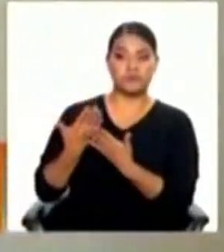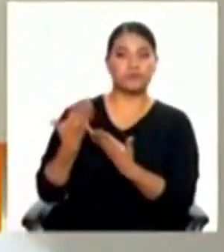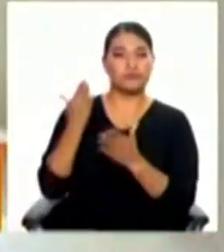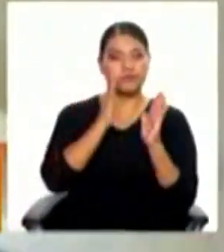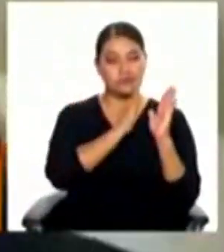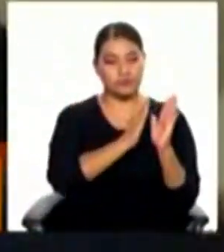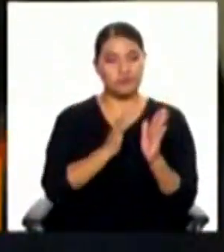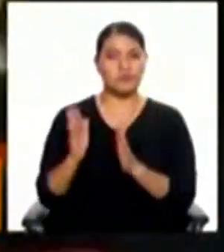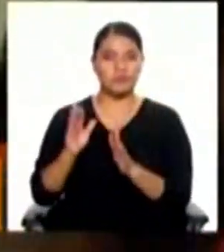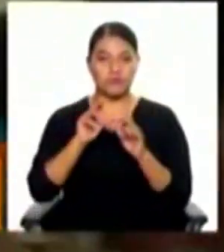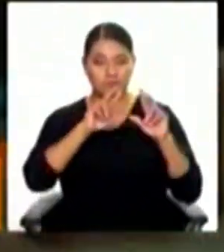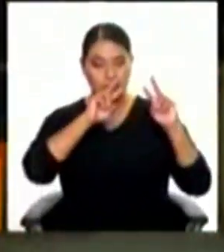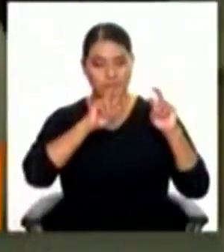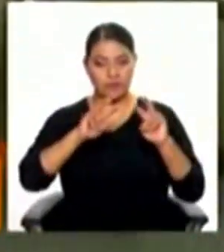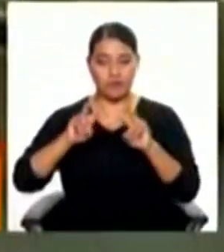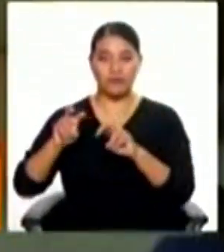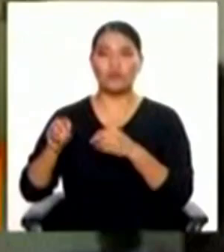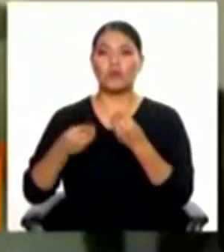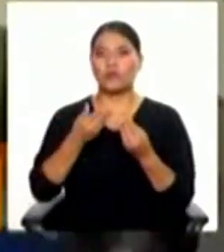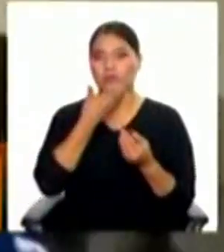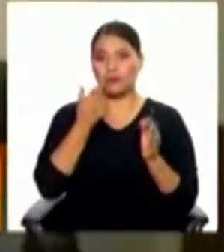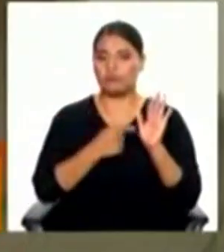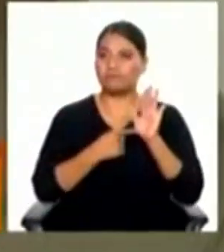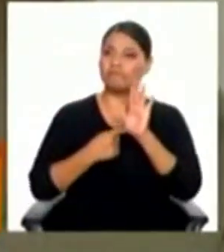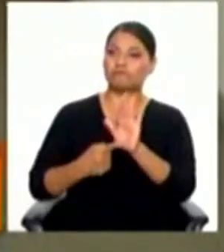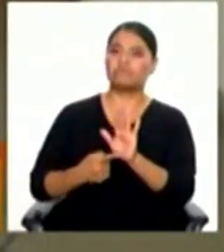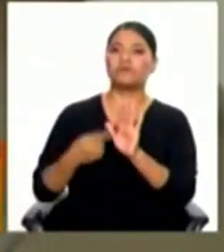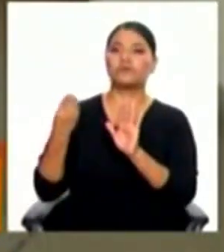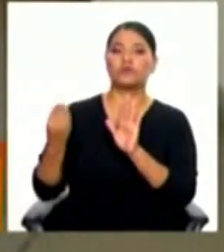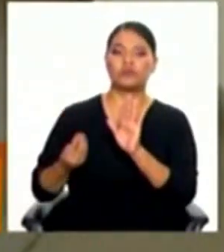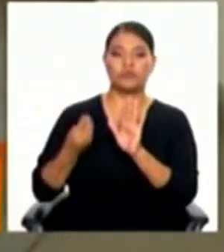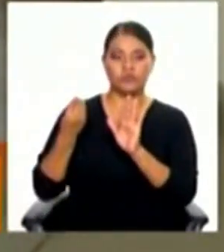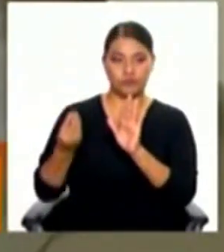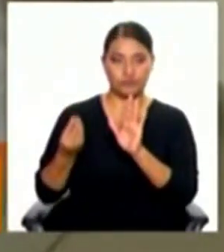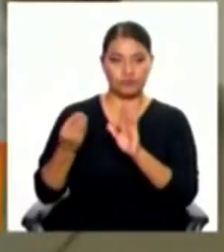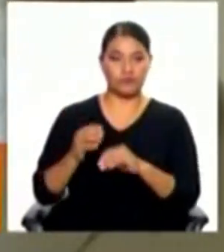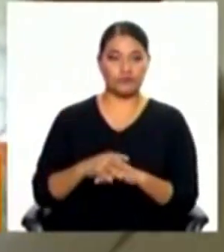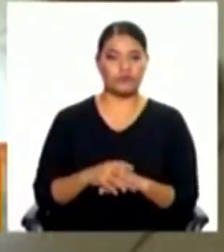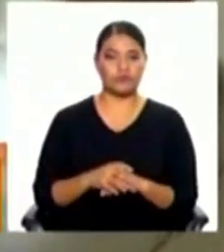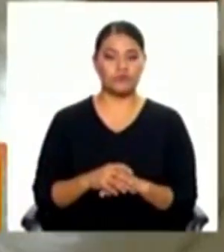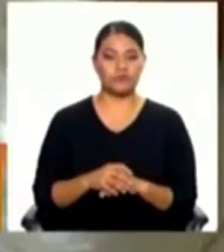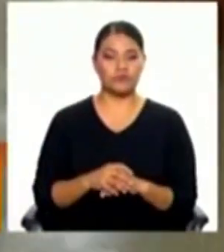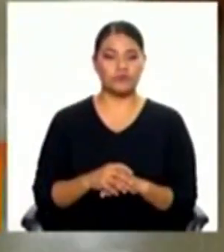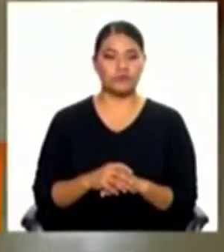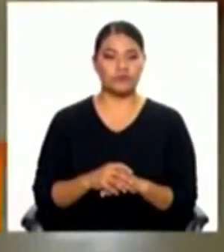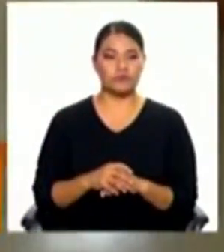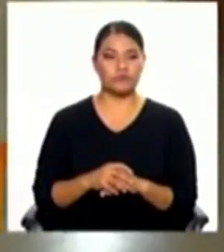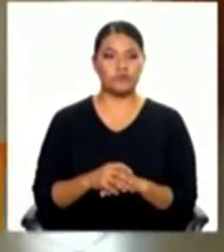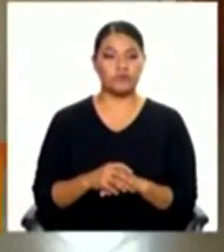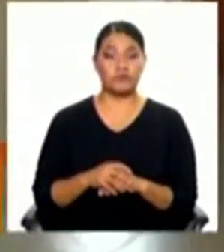acabar dando el ejemplo de qué es lo que hace la justicia cuando se detectan casos de irregularidad.